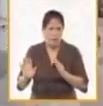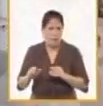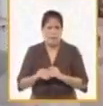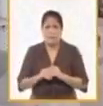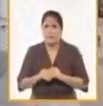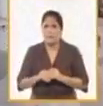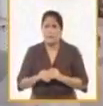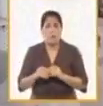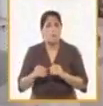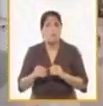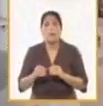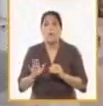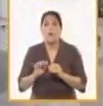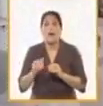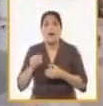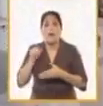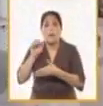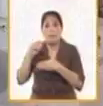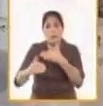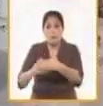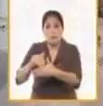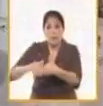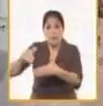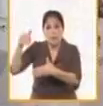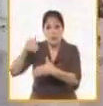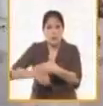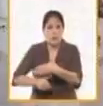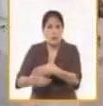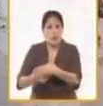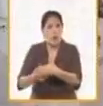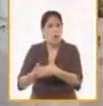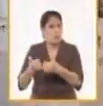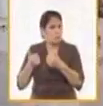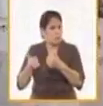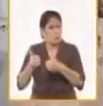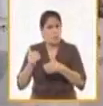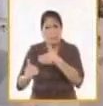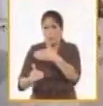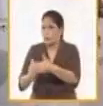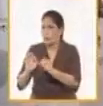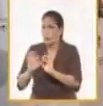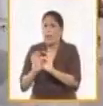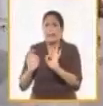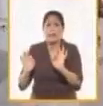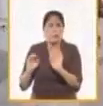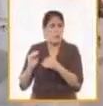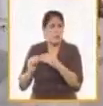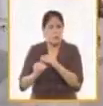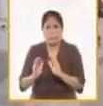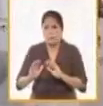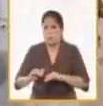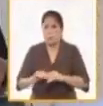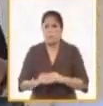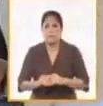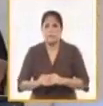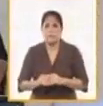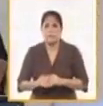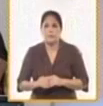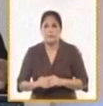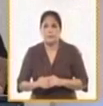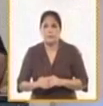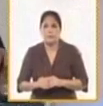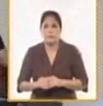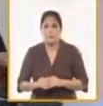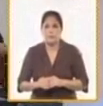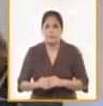contendientes, que si fue una burla. Es decir, háblanos un poco también sobre ese enfoque. Gastado también.